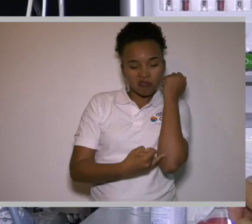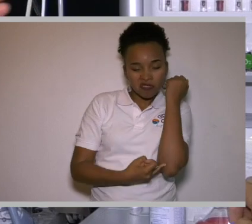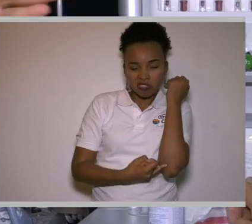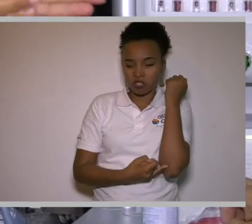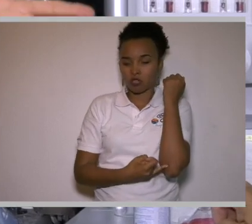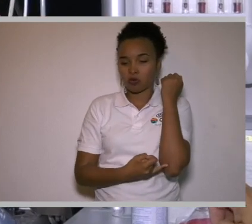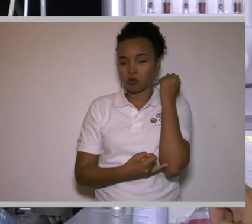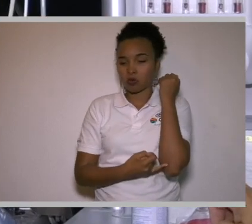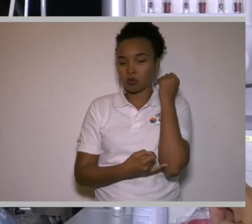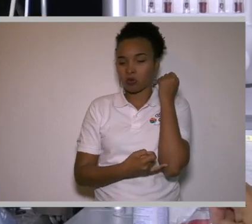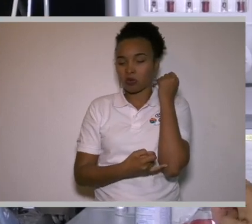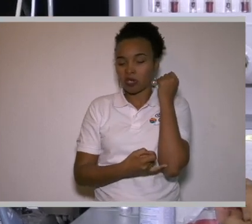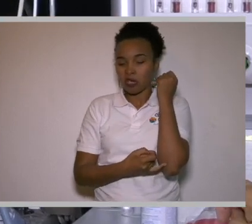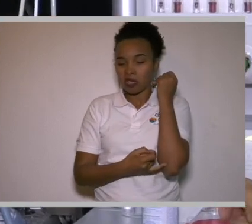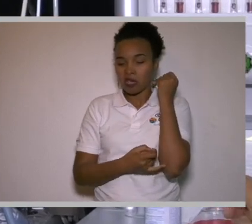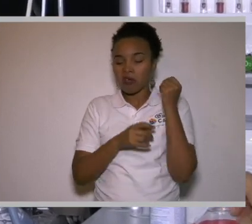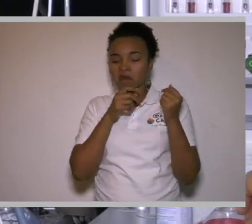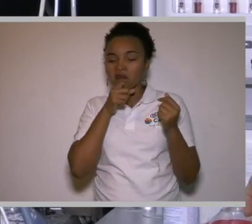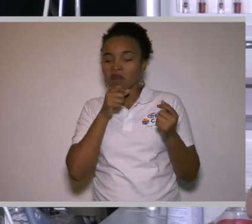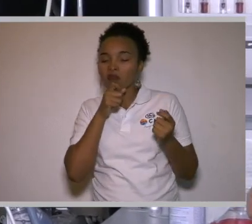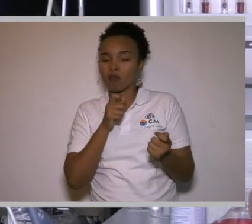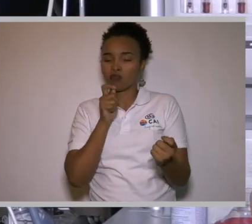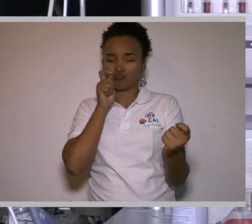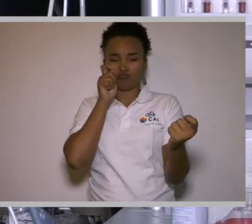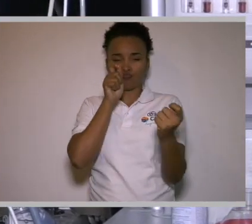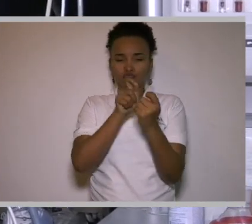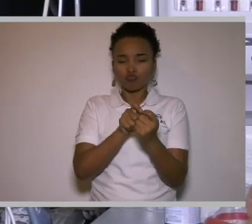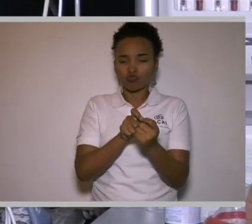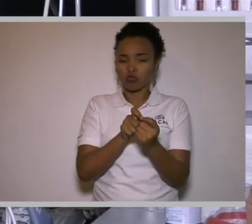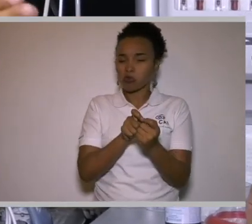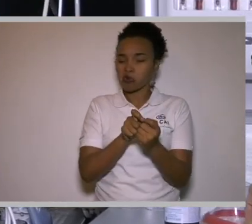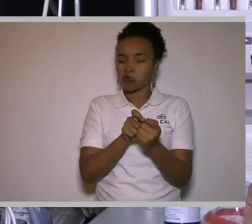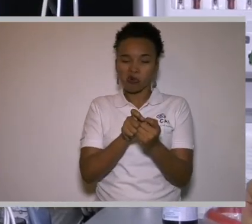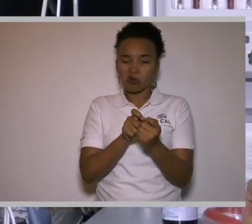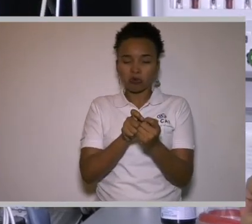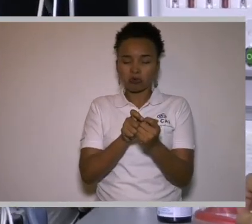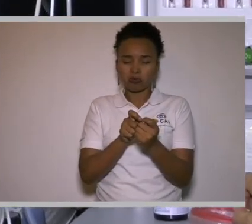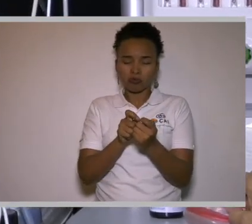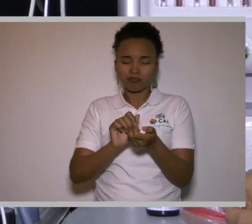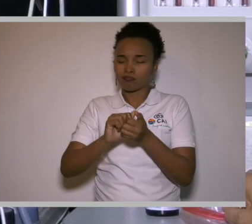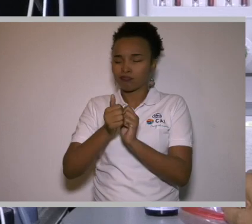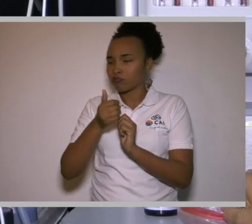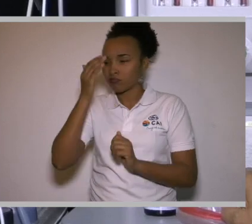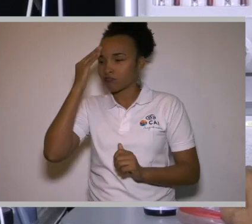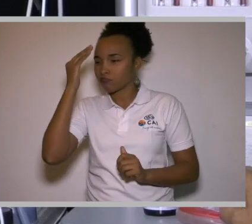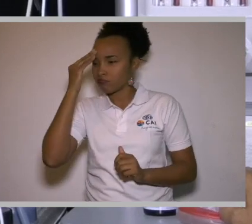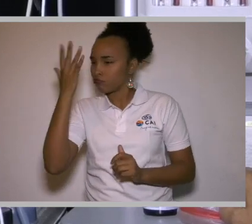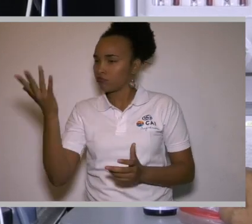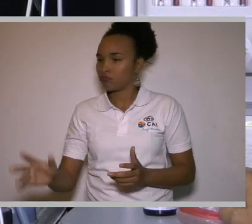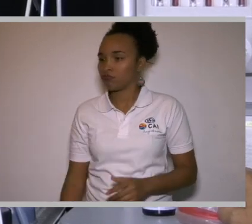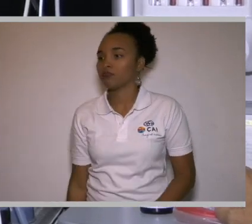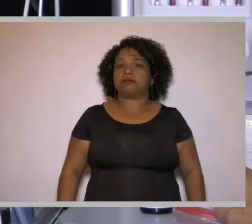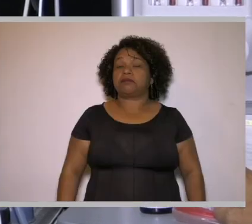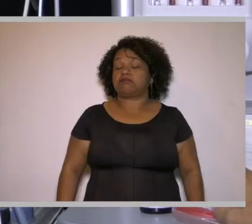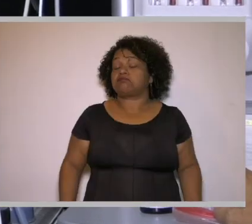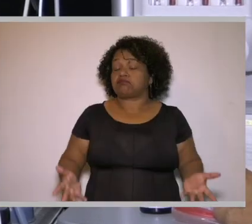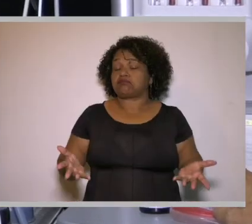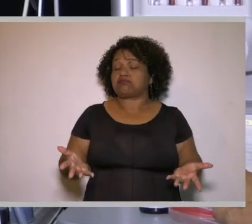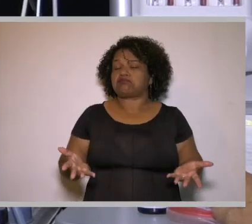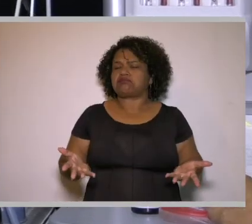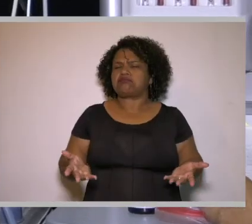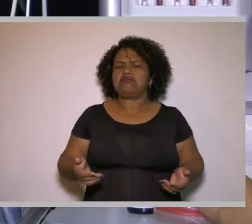determinar cuál es la edad idónea a la cual se puede realizar un procedimiento anestésico en la edad pediátrica.